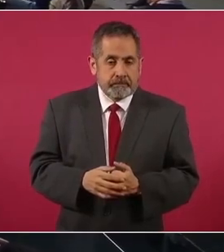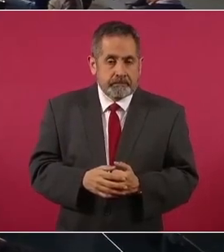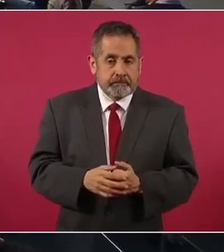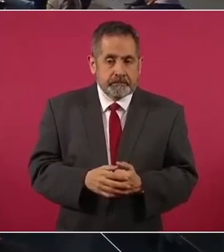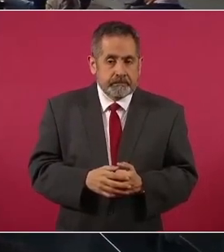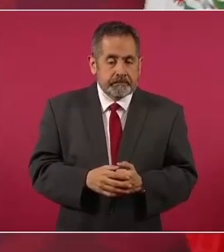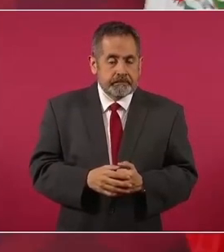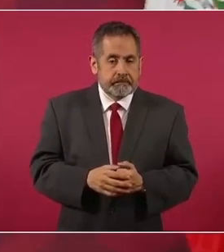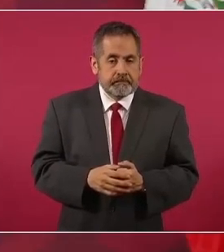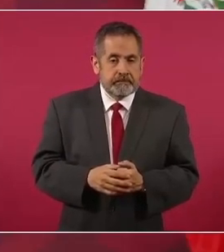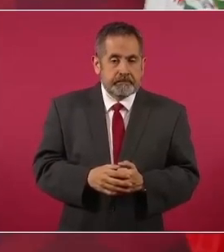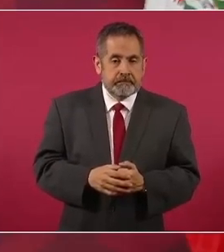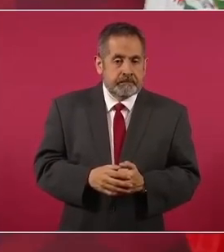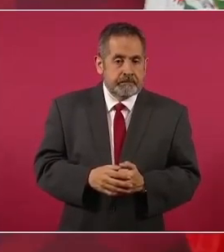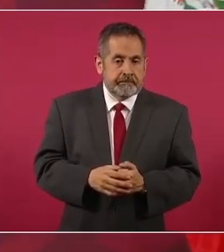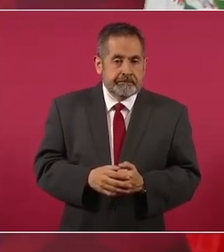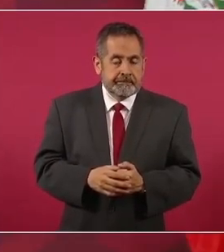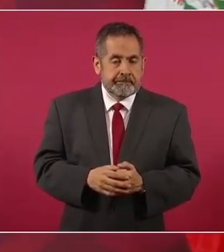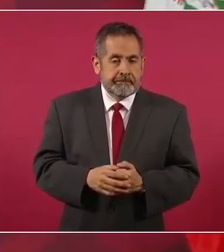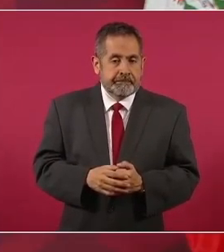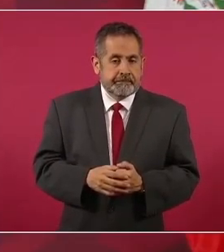desde